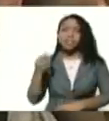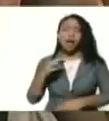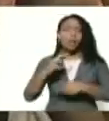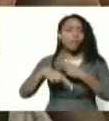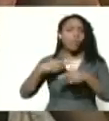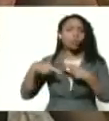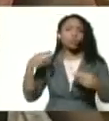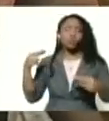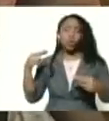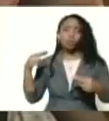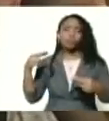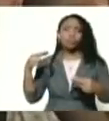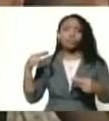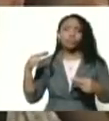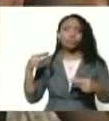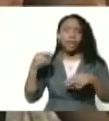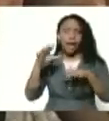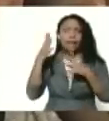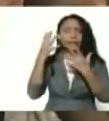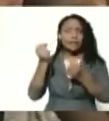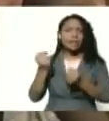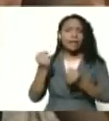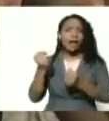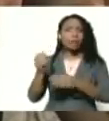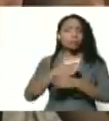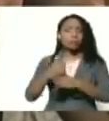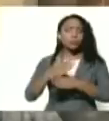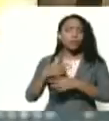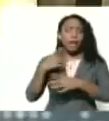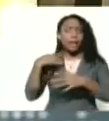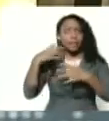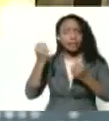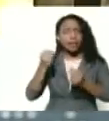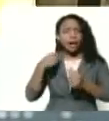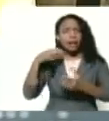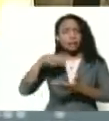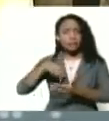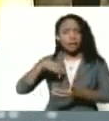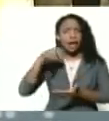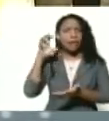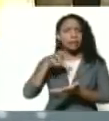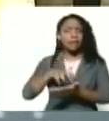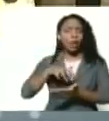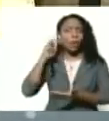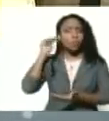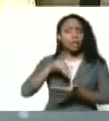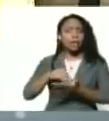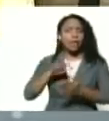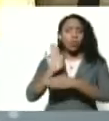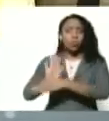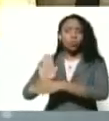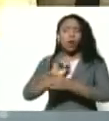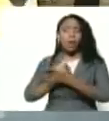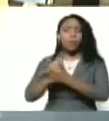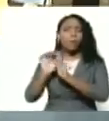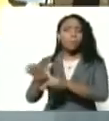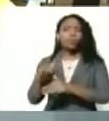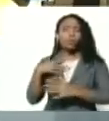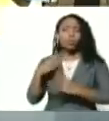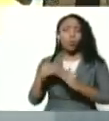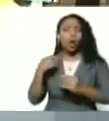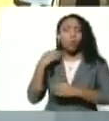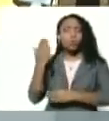revolucionario. Y entienda y comprenda que nosotros estamos en el estado Miranda para seguir protegiendo los hogares y seguir apoyándolo a